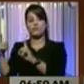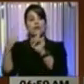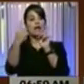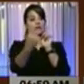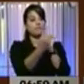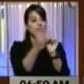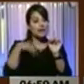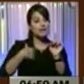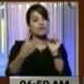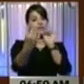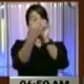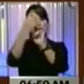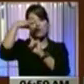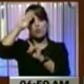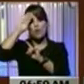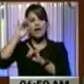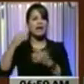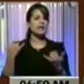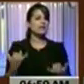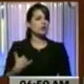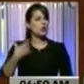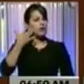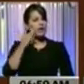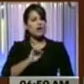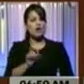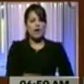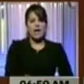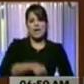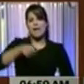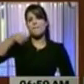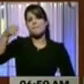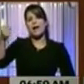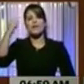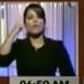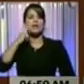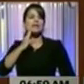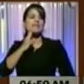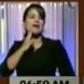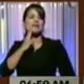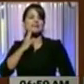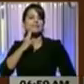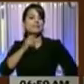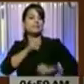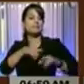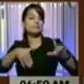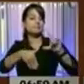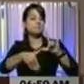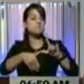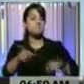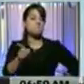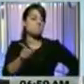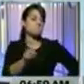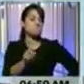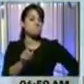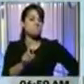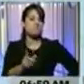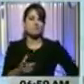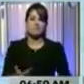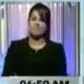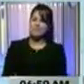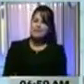ya no es la espada de Bolívar la que camina por América Latina. Lo dice con orgullo,